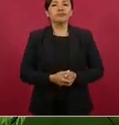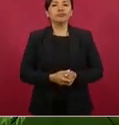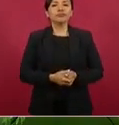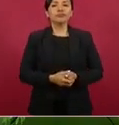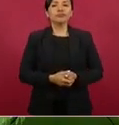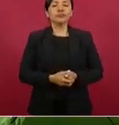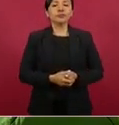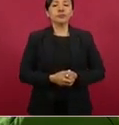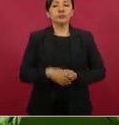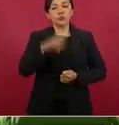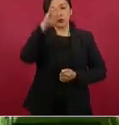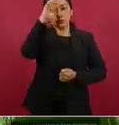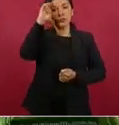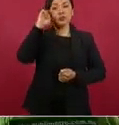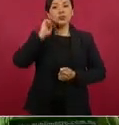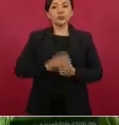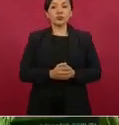Les voy a dejar.